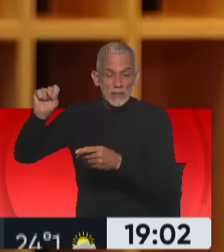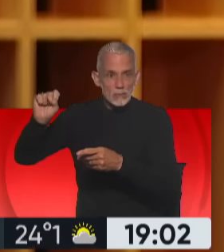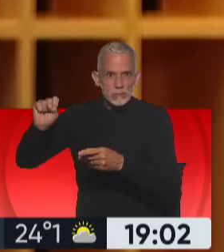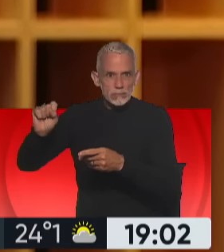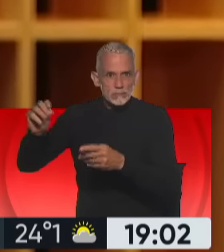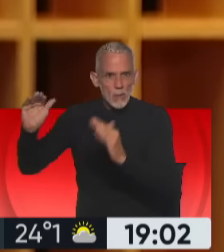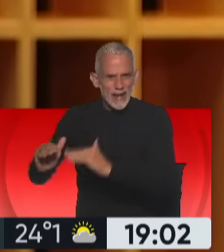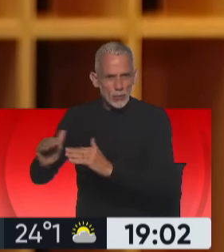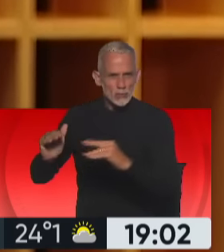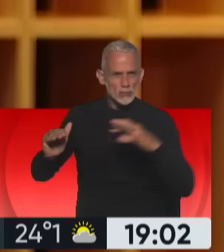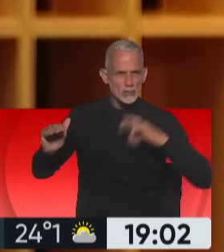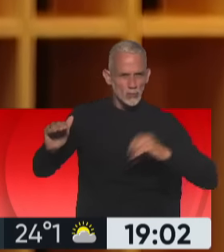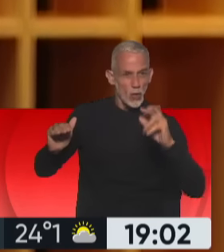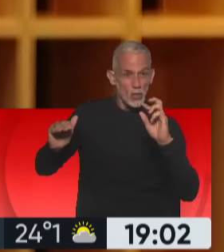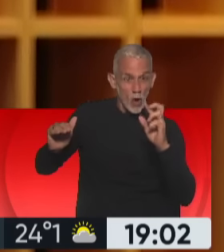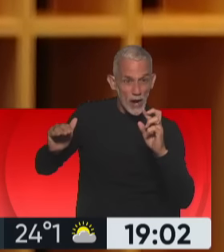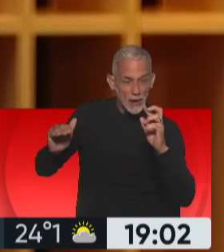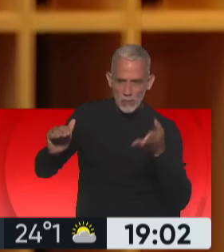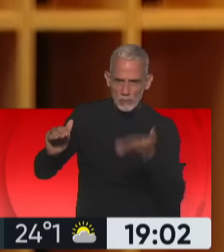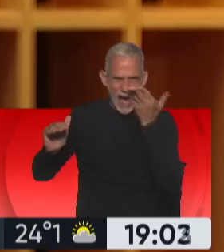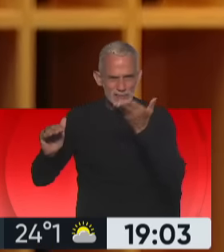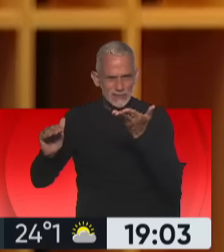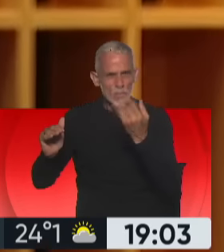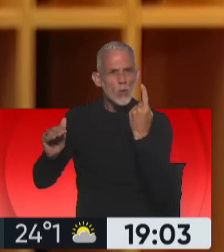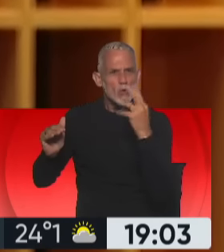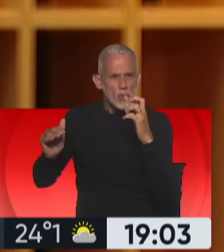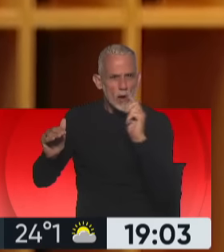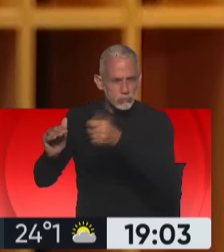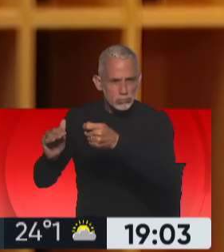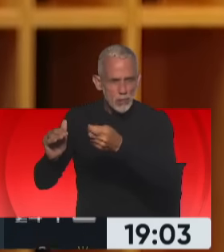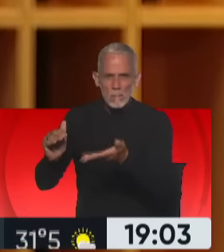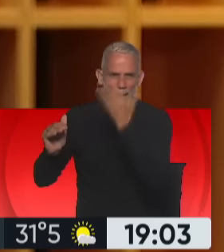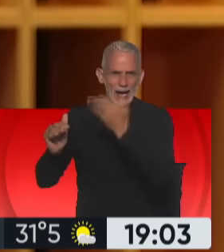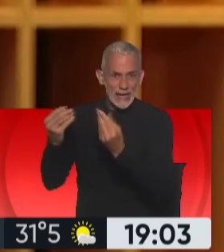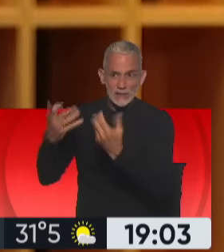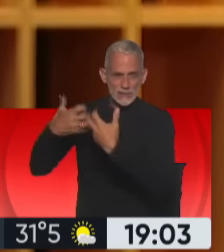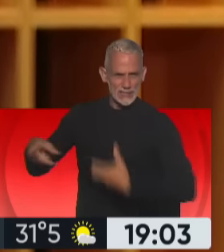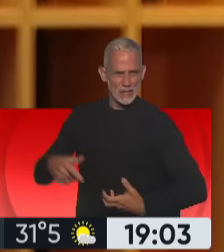Entonces, digamos, en el socialismo, digamos, o quienes son